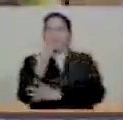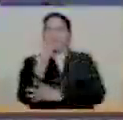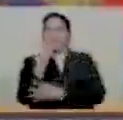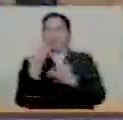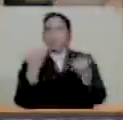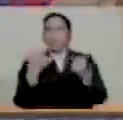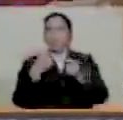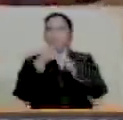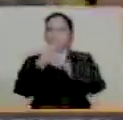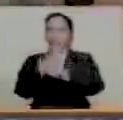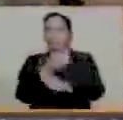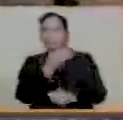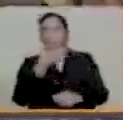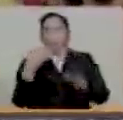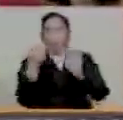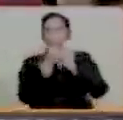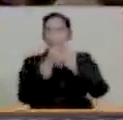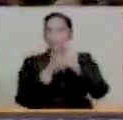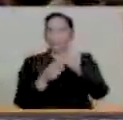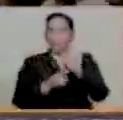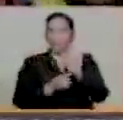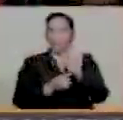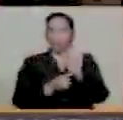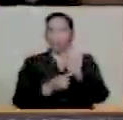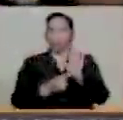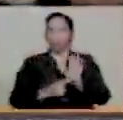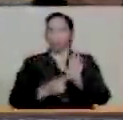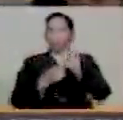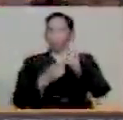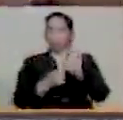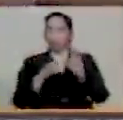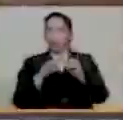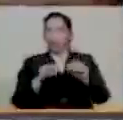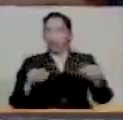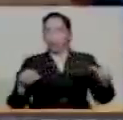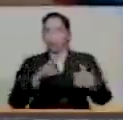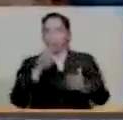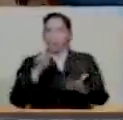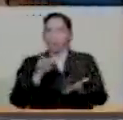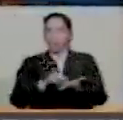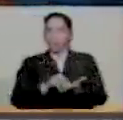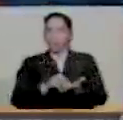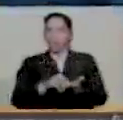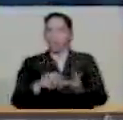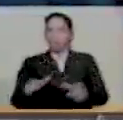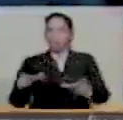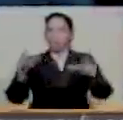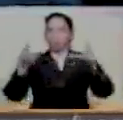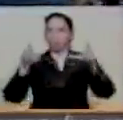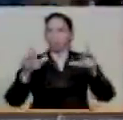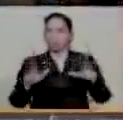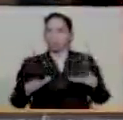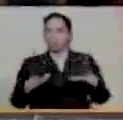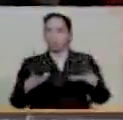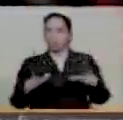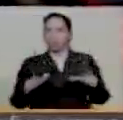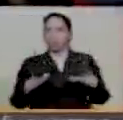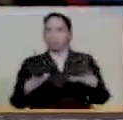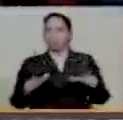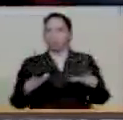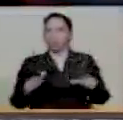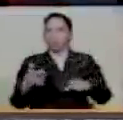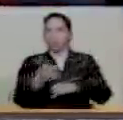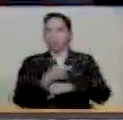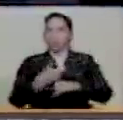con los mejores promedios destacados del territorio nacional estarán recibiendo por parte de las autoridades